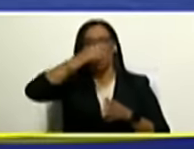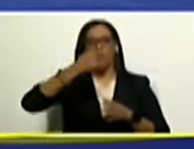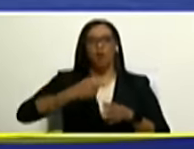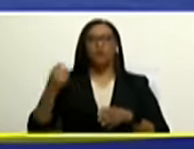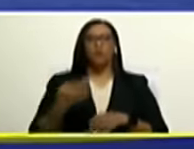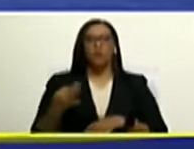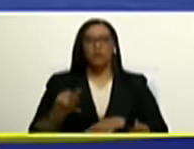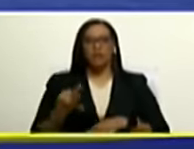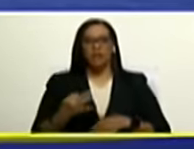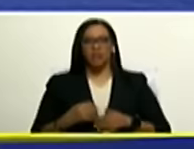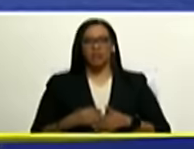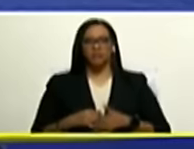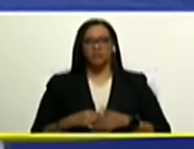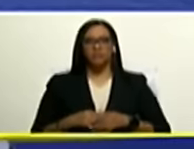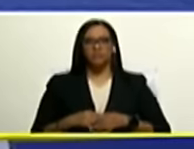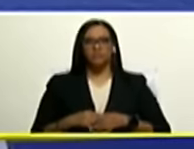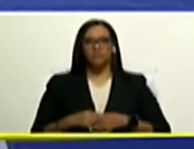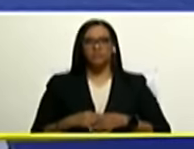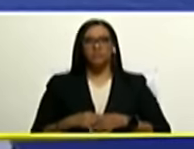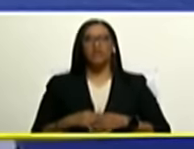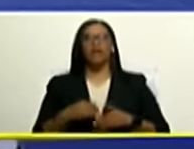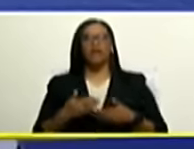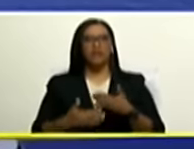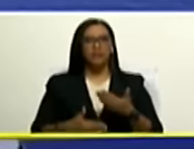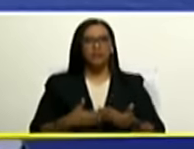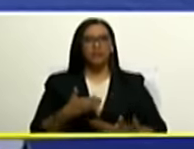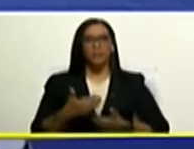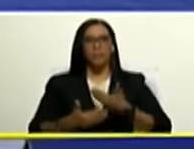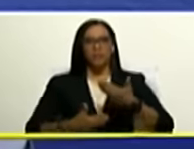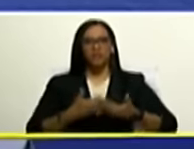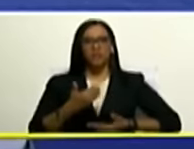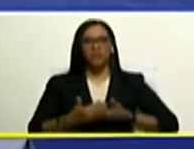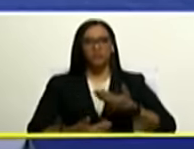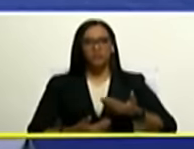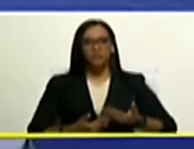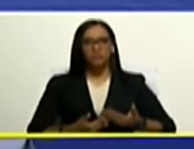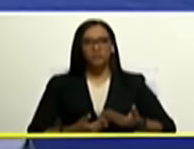originales. Ese proceso